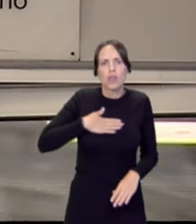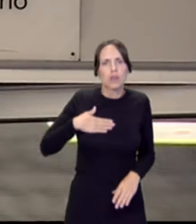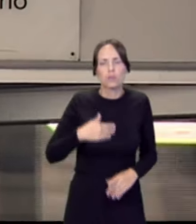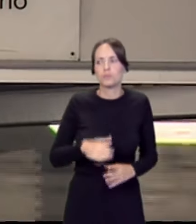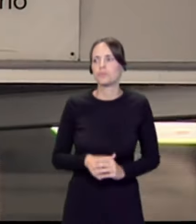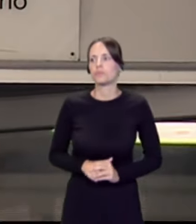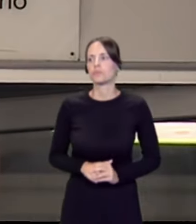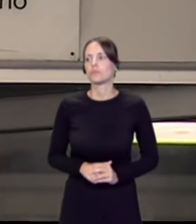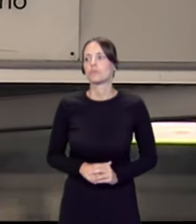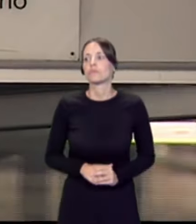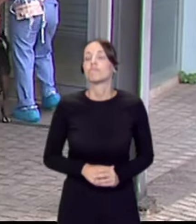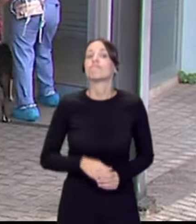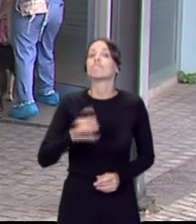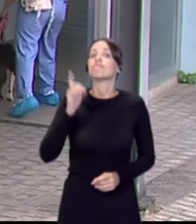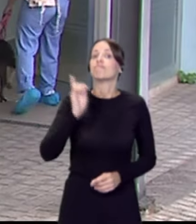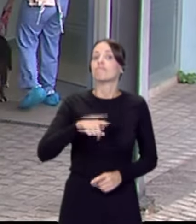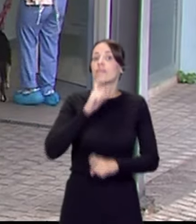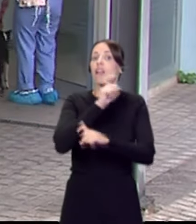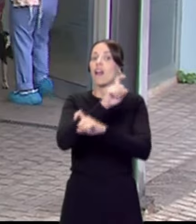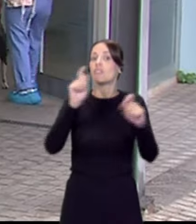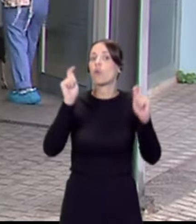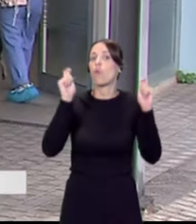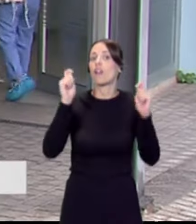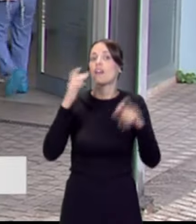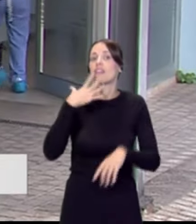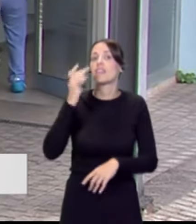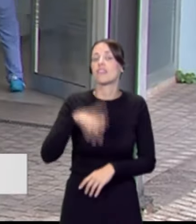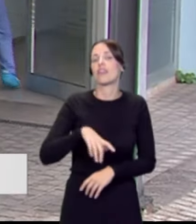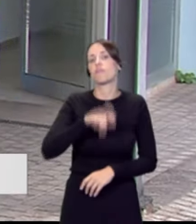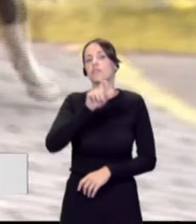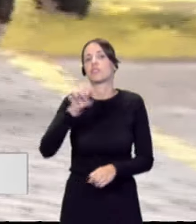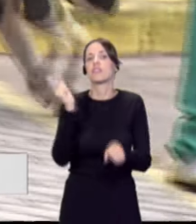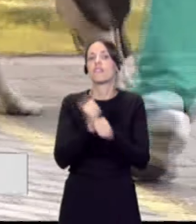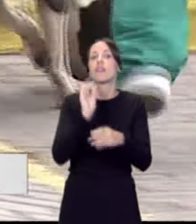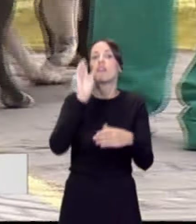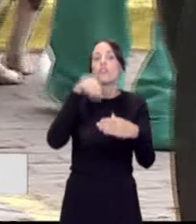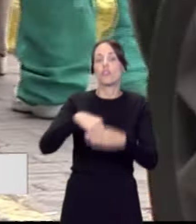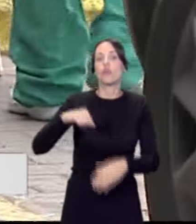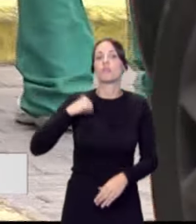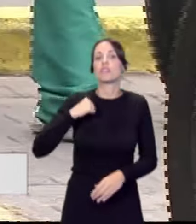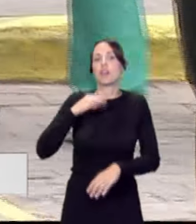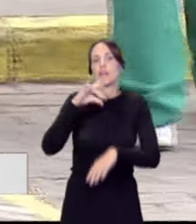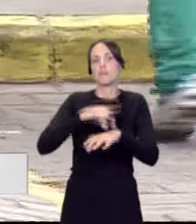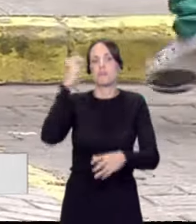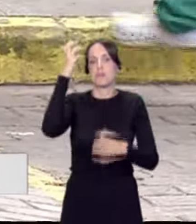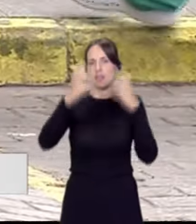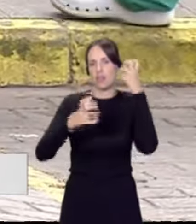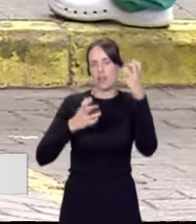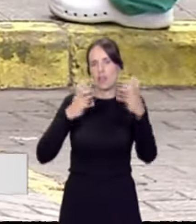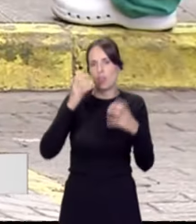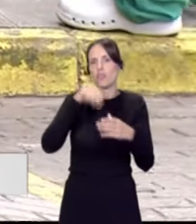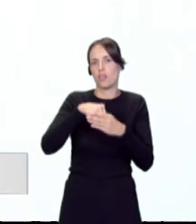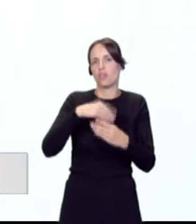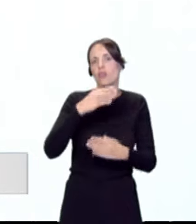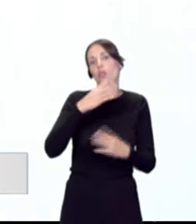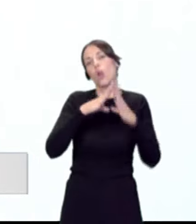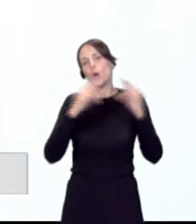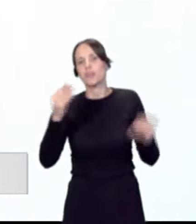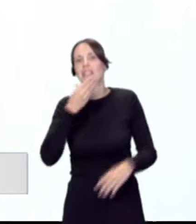Por cierto, quienes también anuncian que van a ir a la huelga son los trabajadores del Hospital Clínico Veterinario de la Universidad de Las Palmas de Gran Canaria. Lo van a hacer el